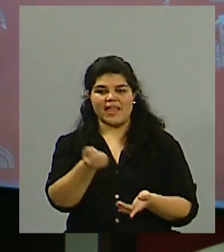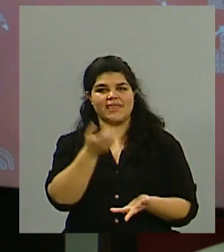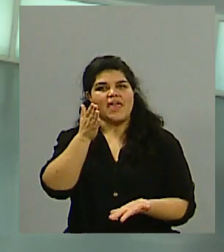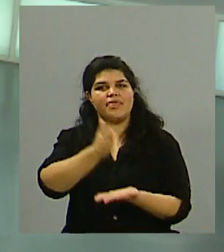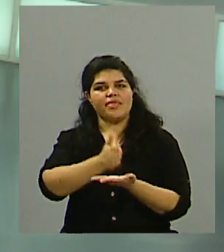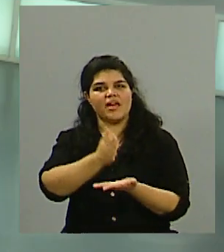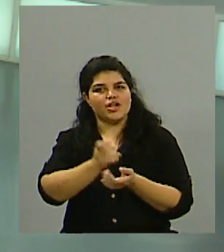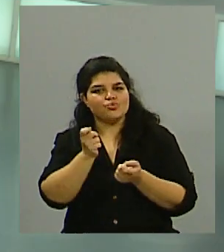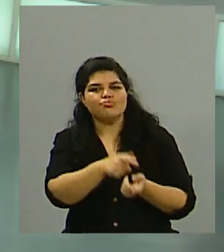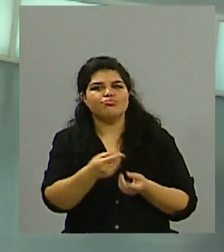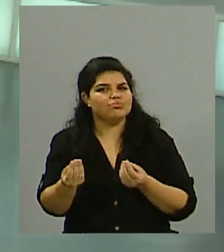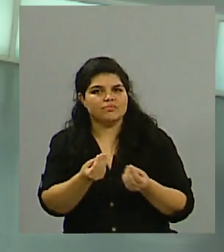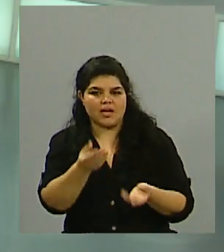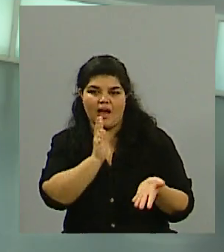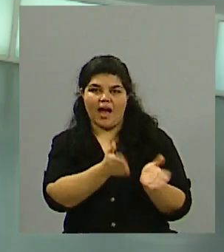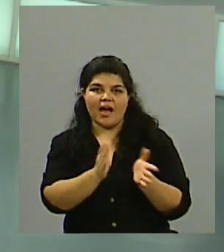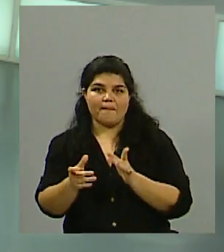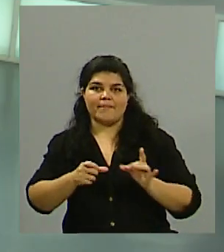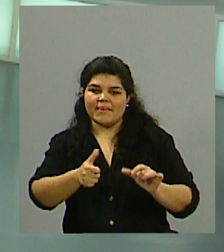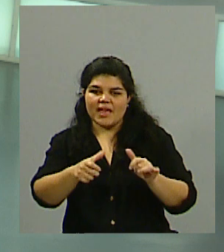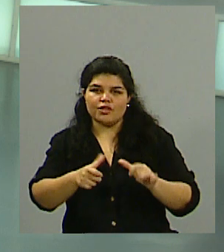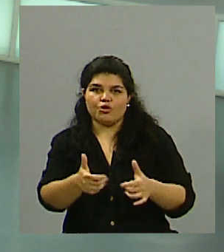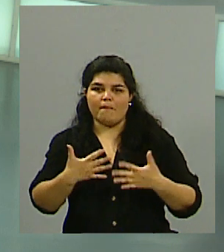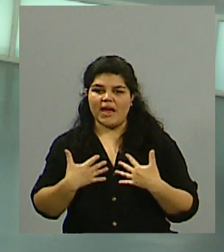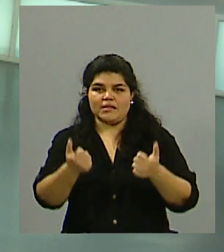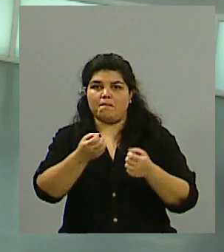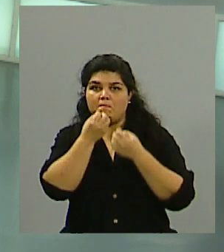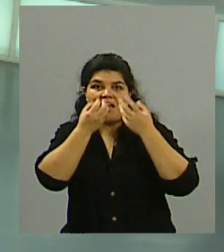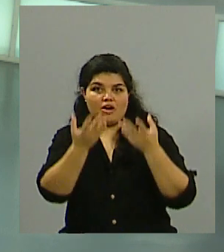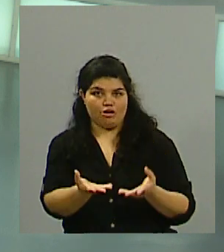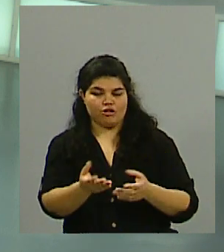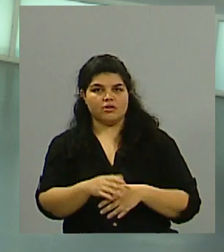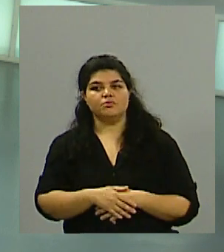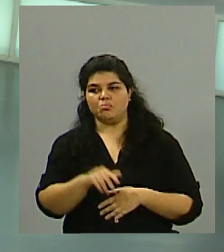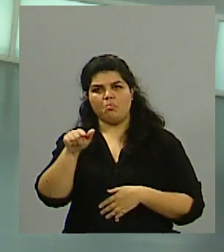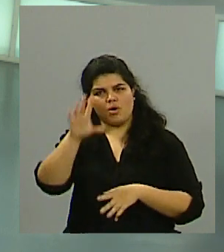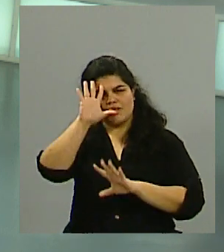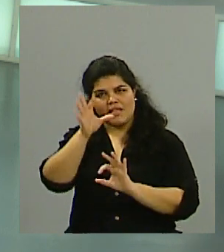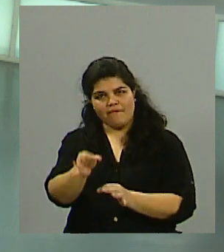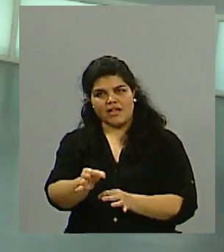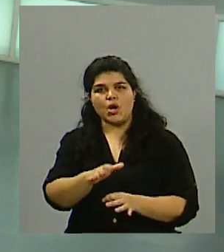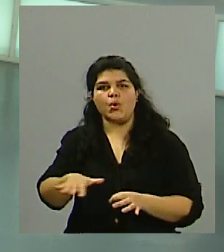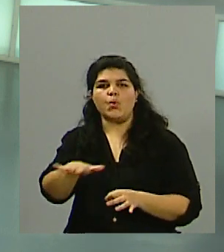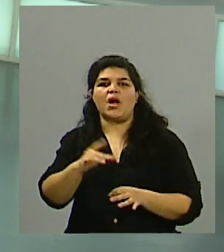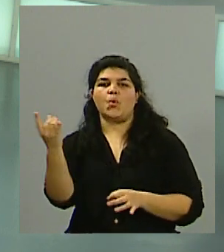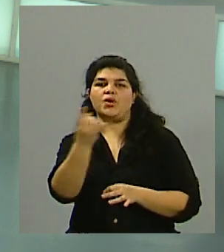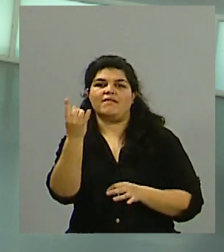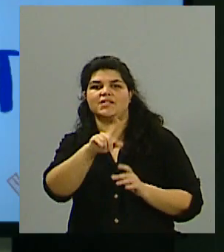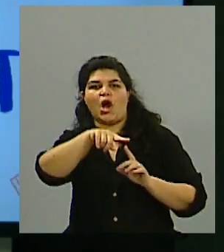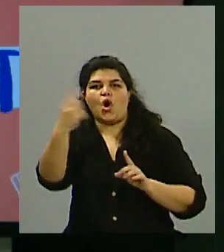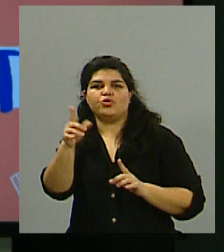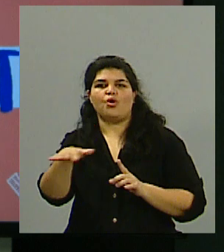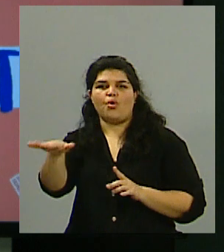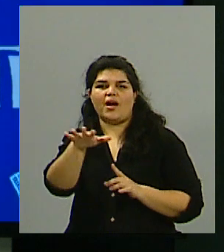que a nivel mundial en los últimos años ha tomado mayor impronta. Vos te has especializado en la Universidad de Tennessee. Sí, empecé en